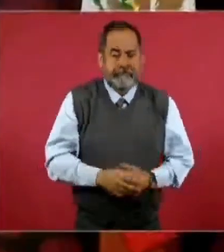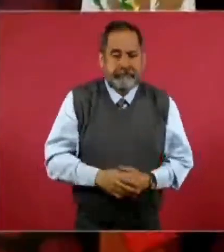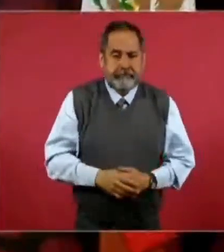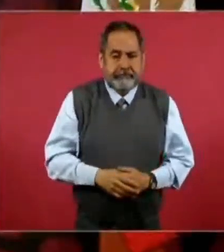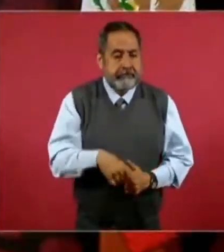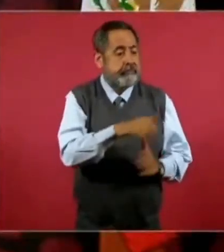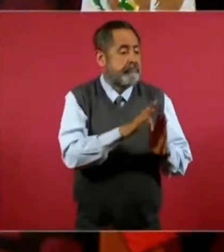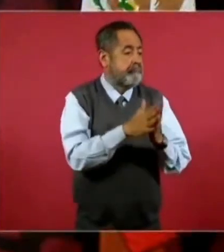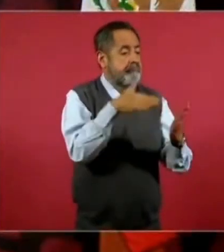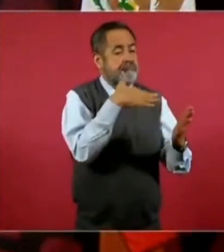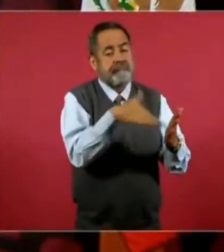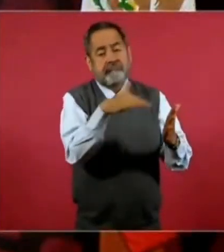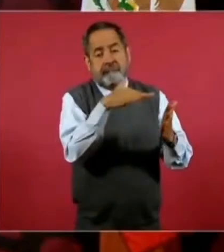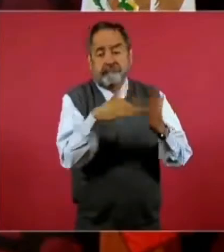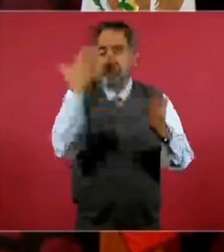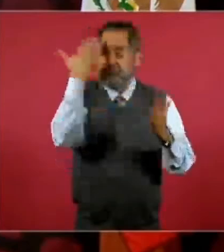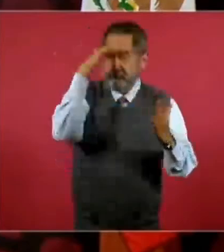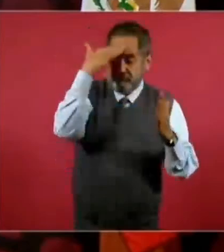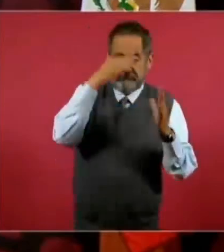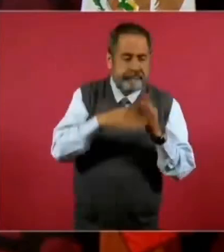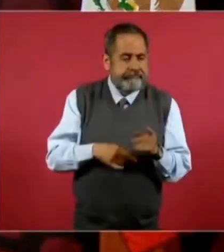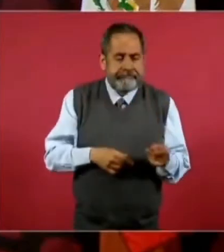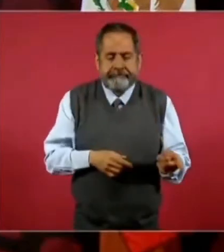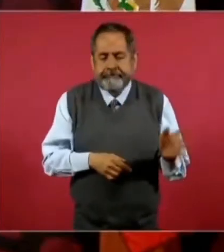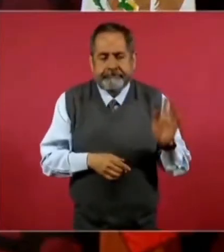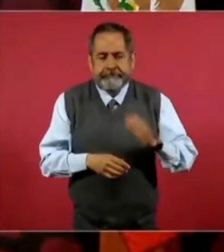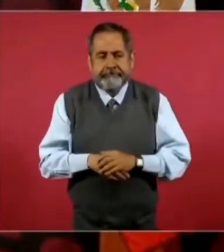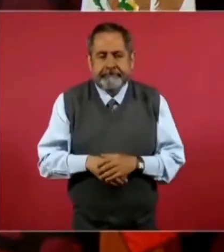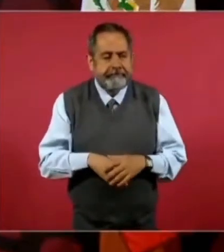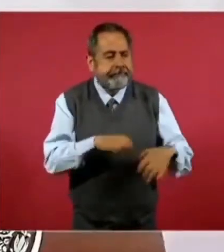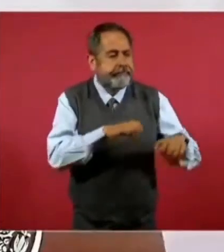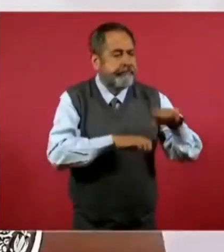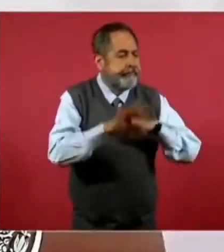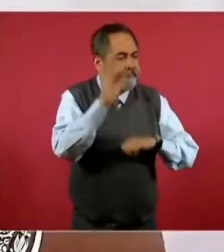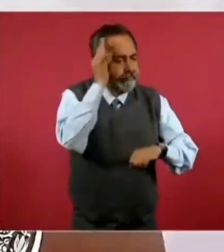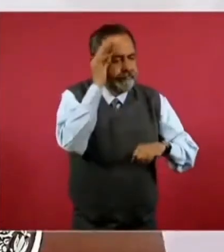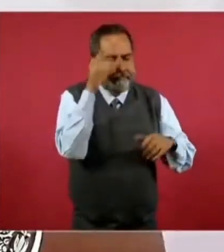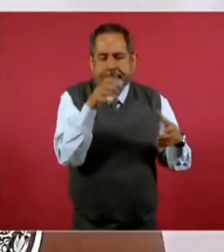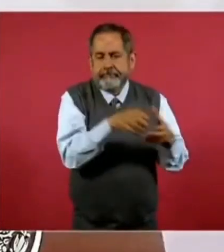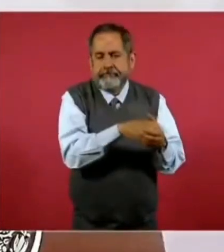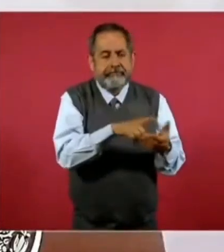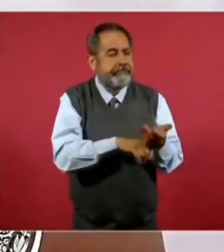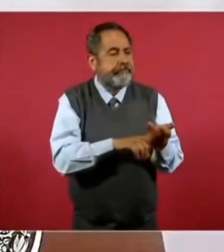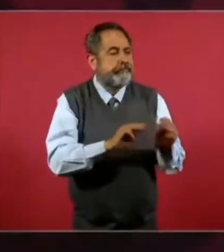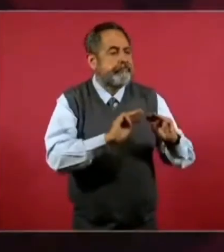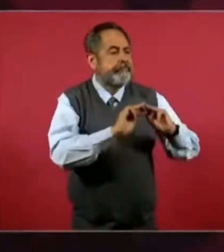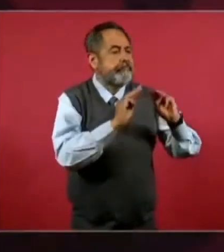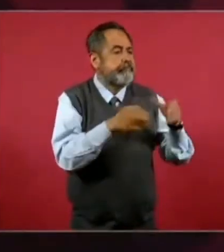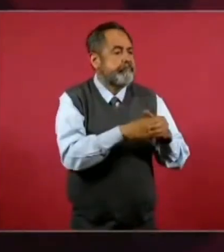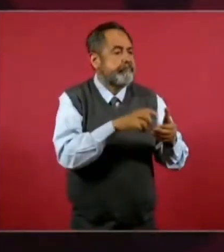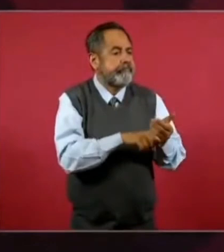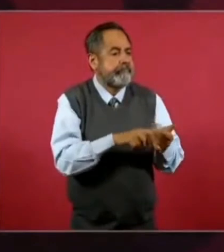lectores de noticias y empleados de la mafia del poder,